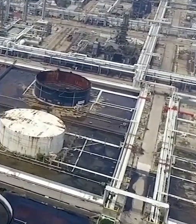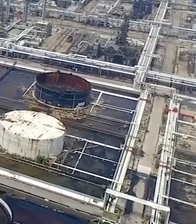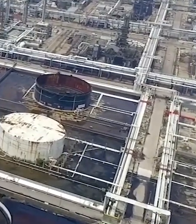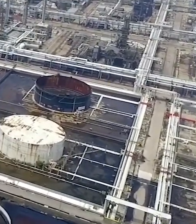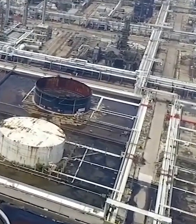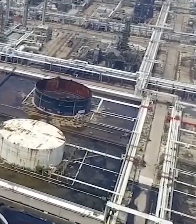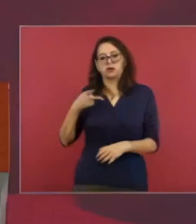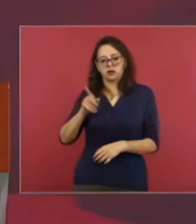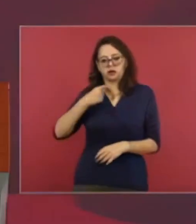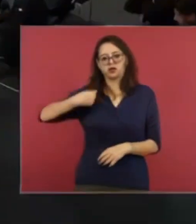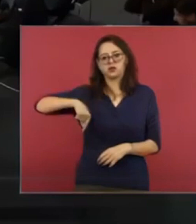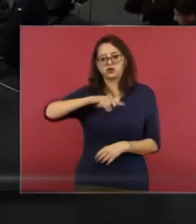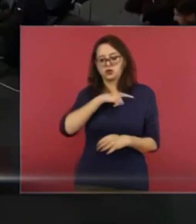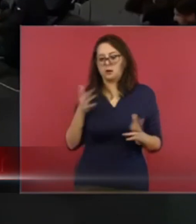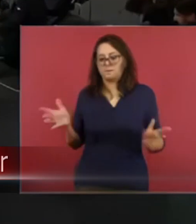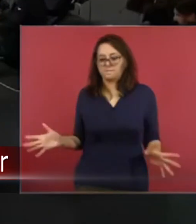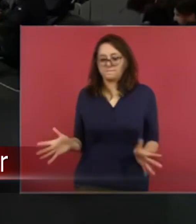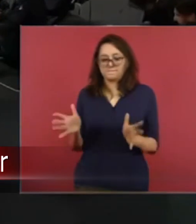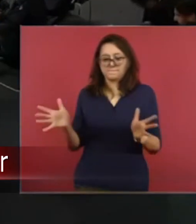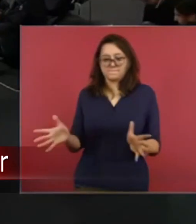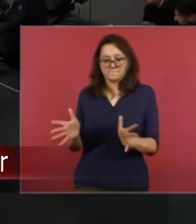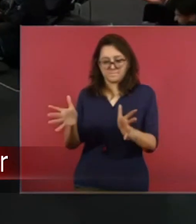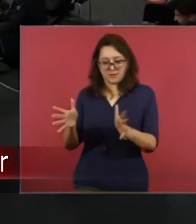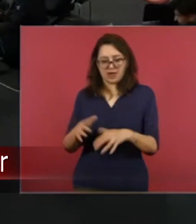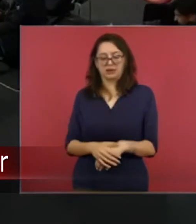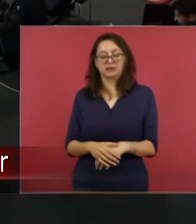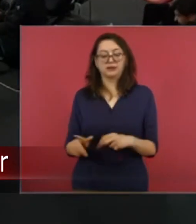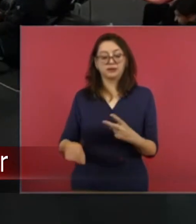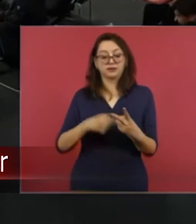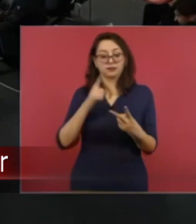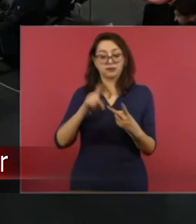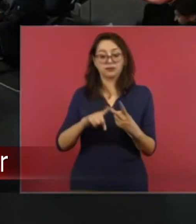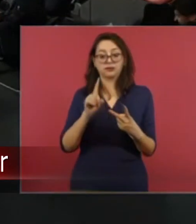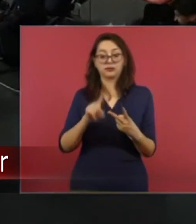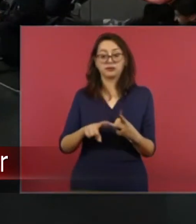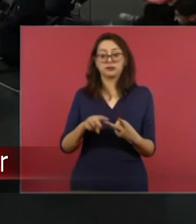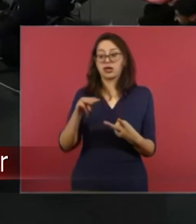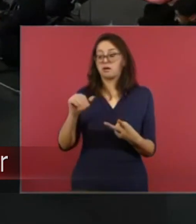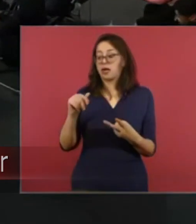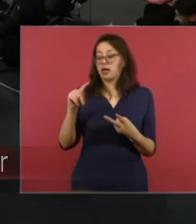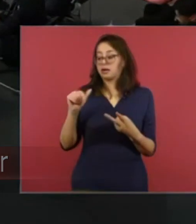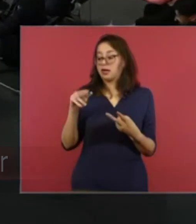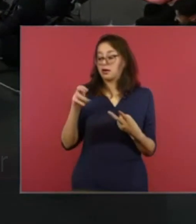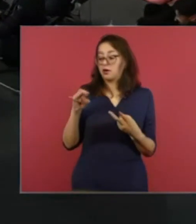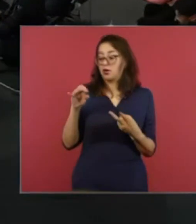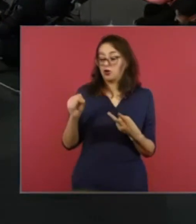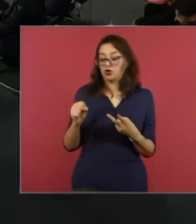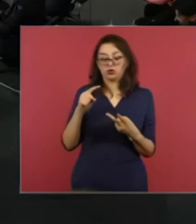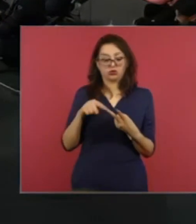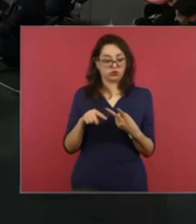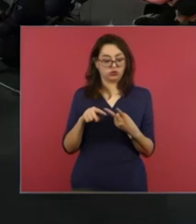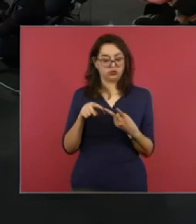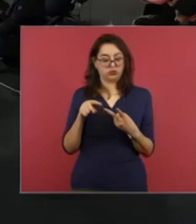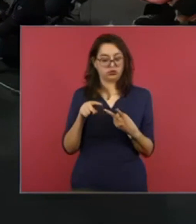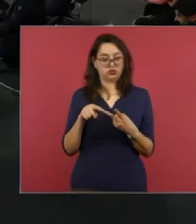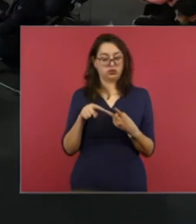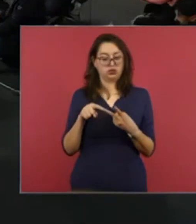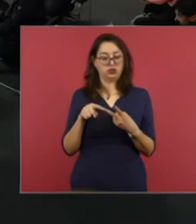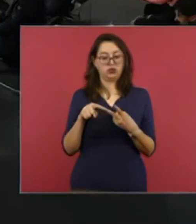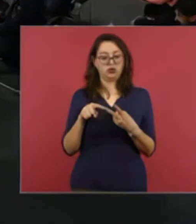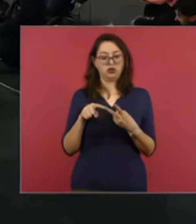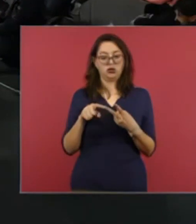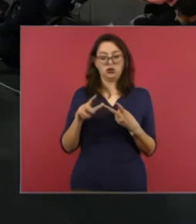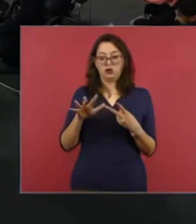futuro promisorio. En Matamoros está esa empresa, sí, petrolera,